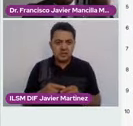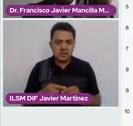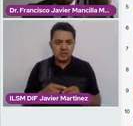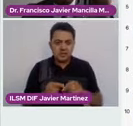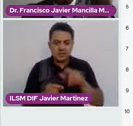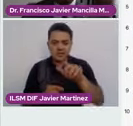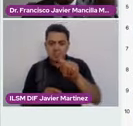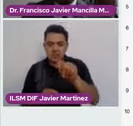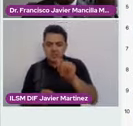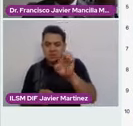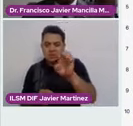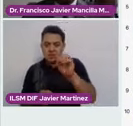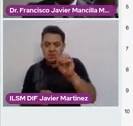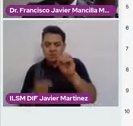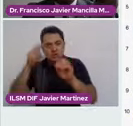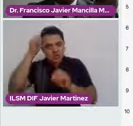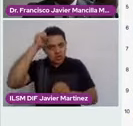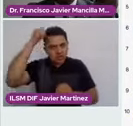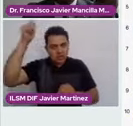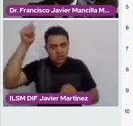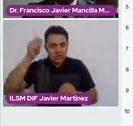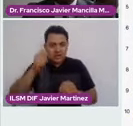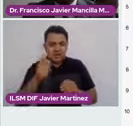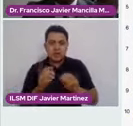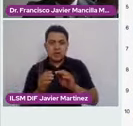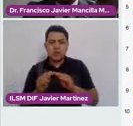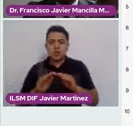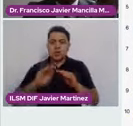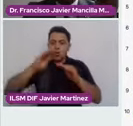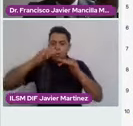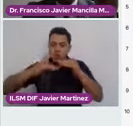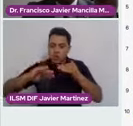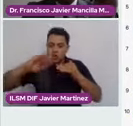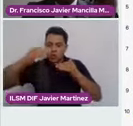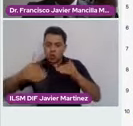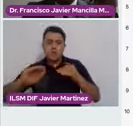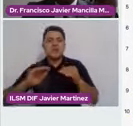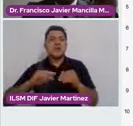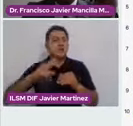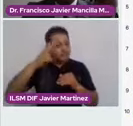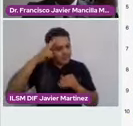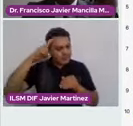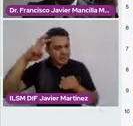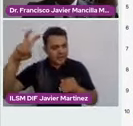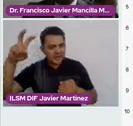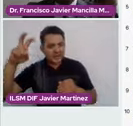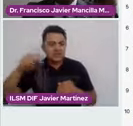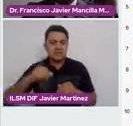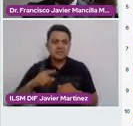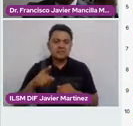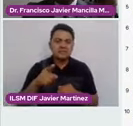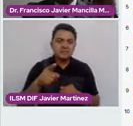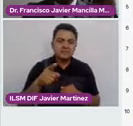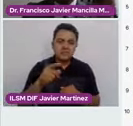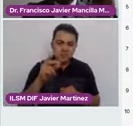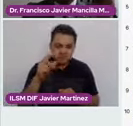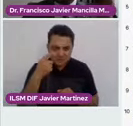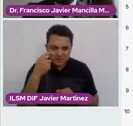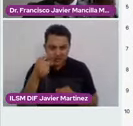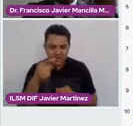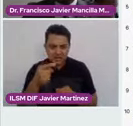onda viajera, que precisamente ven ustedes que está entrando y saliendo. El huesecillo del estribo hace